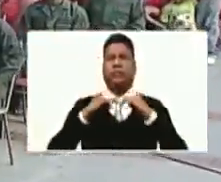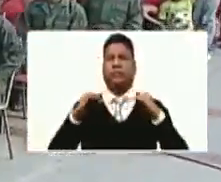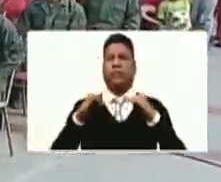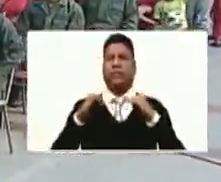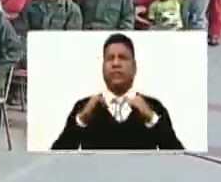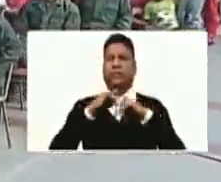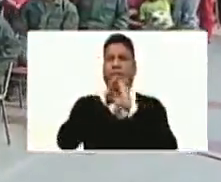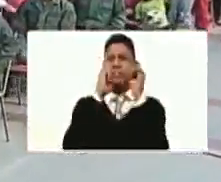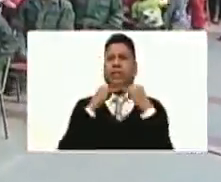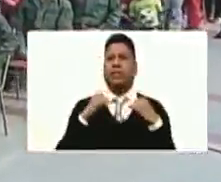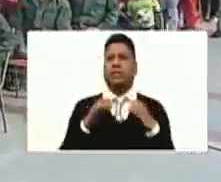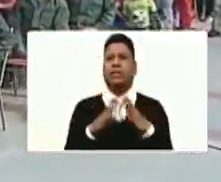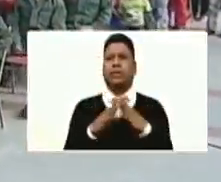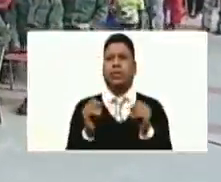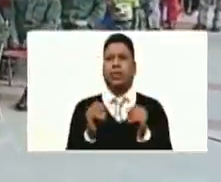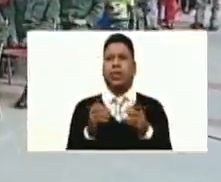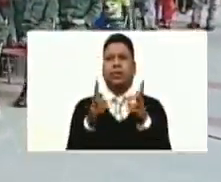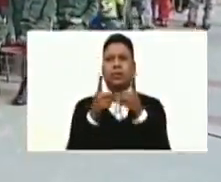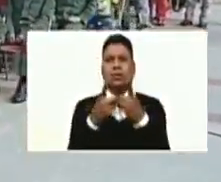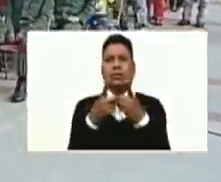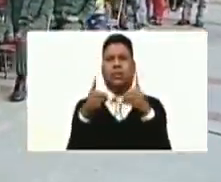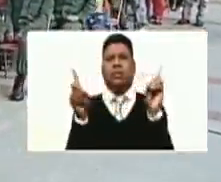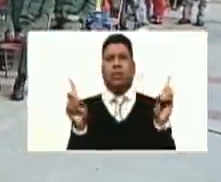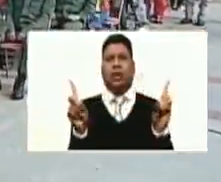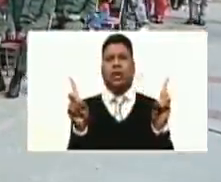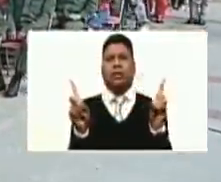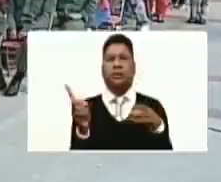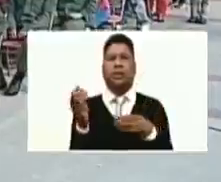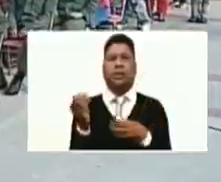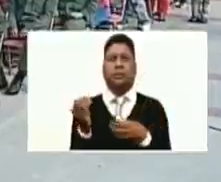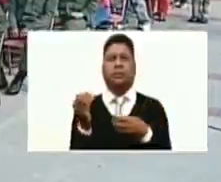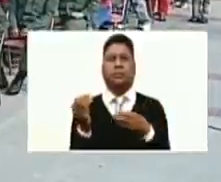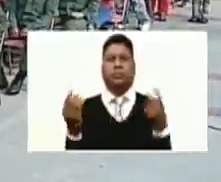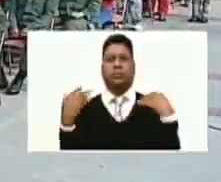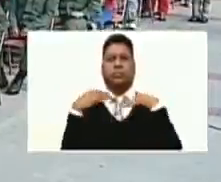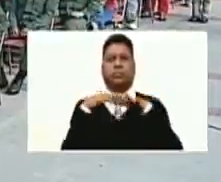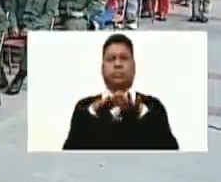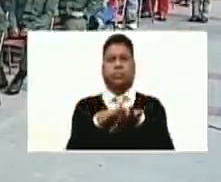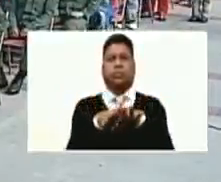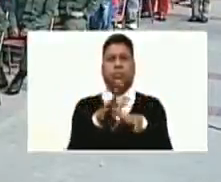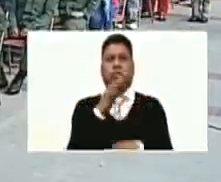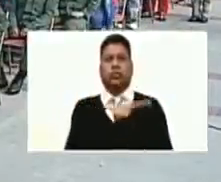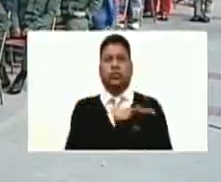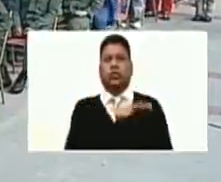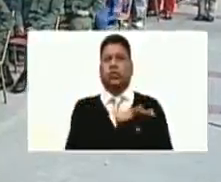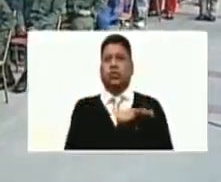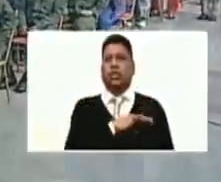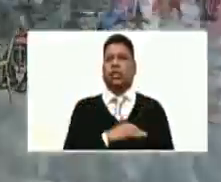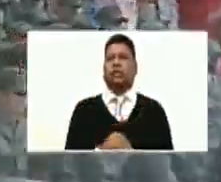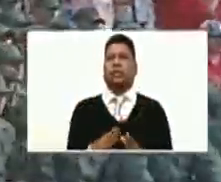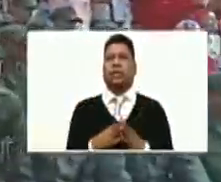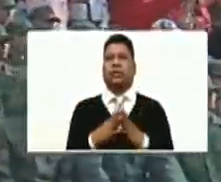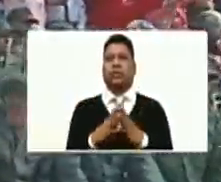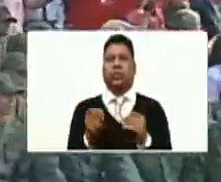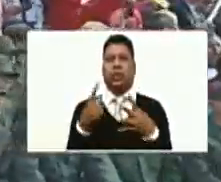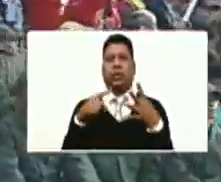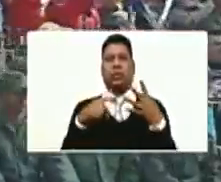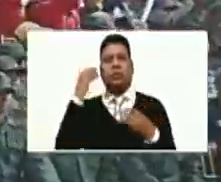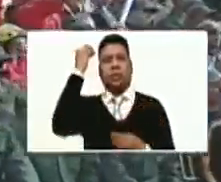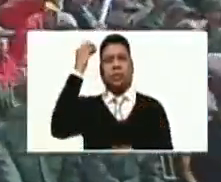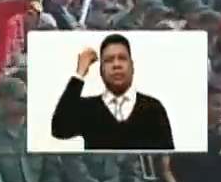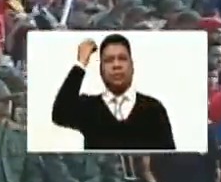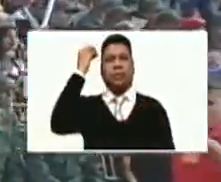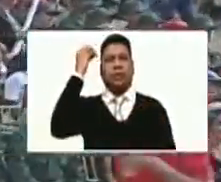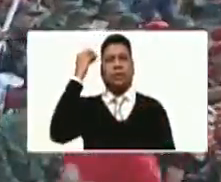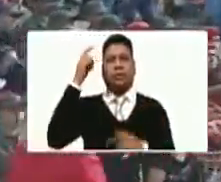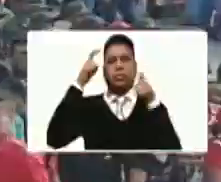de justicia, de democracia, de inclusión social, por los cuales luchó en vida el comandante Hugo Chávez Frías. Luego